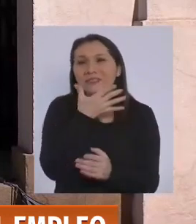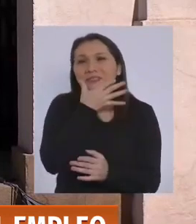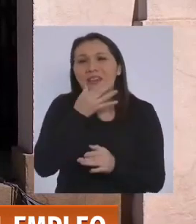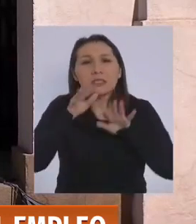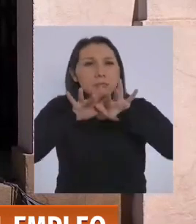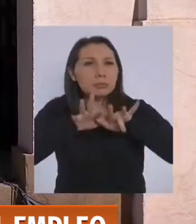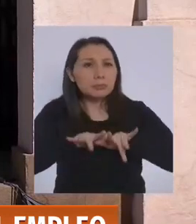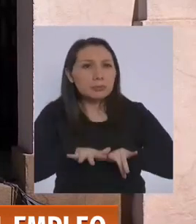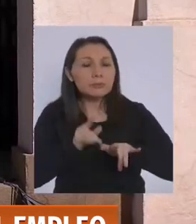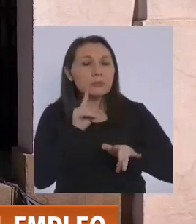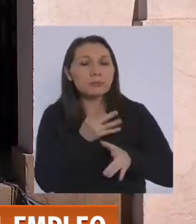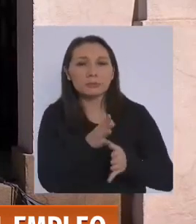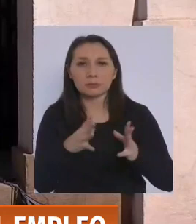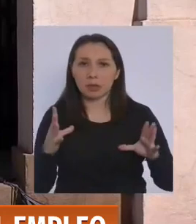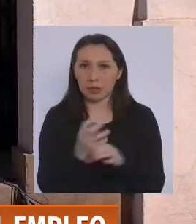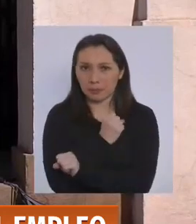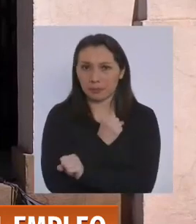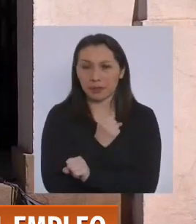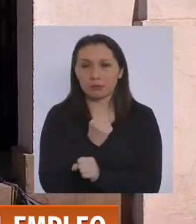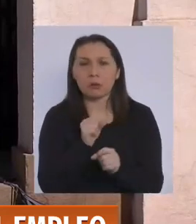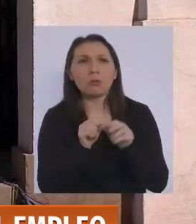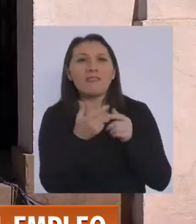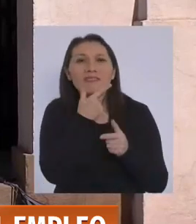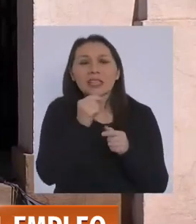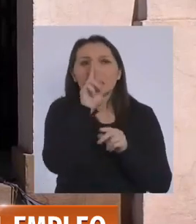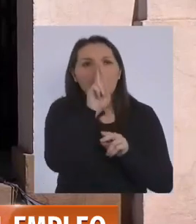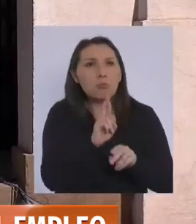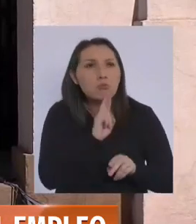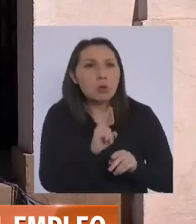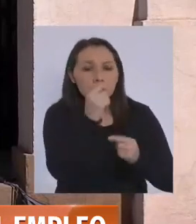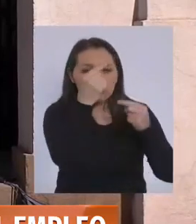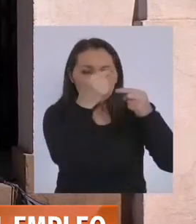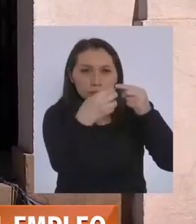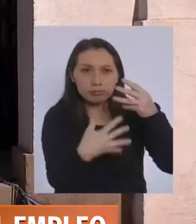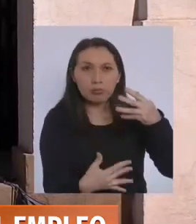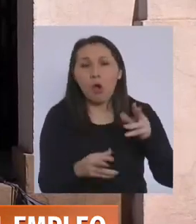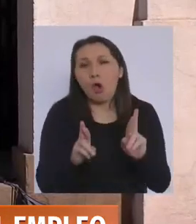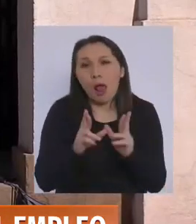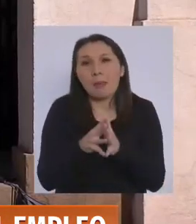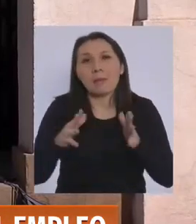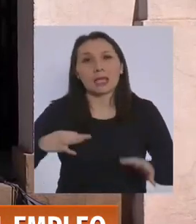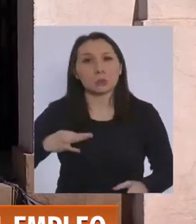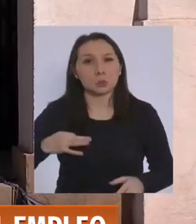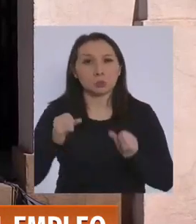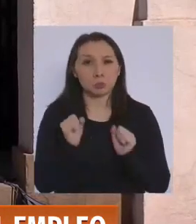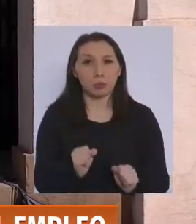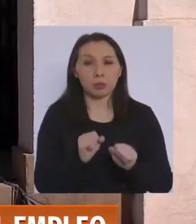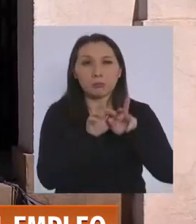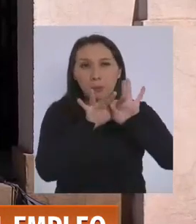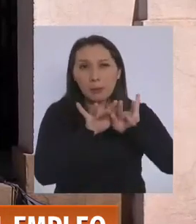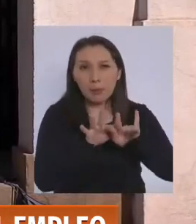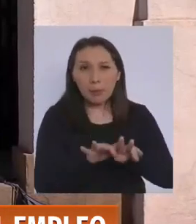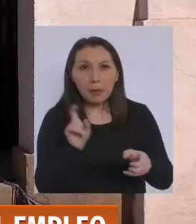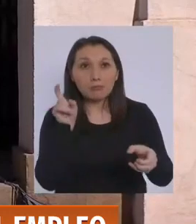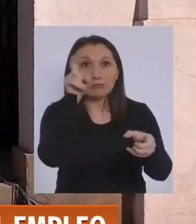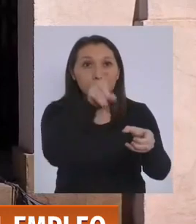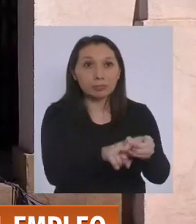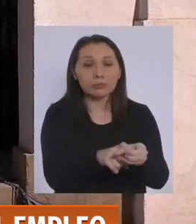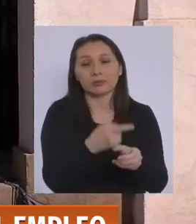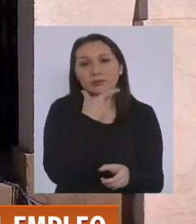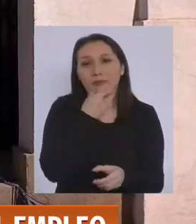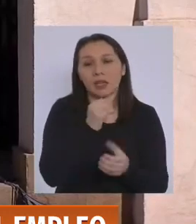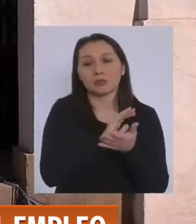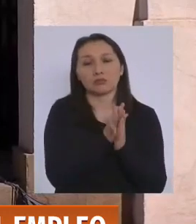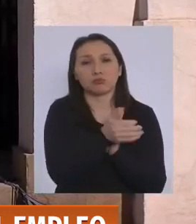simple, ágil, ¿no es cierto?, intuitiva, ojalá lo más ciudadana posible, de forma tal de facilitar a todas